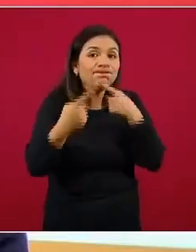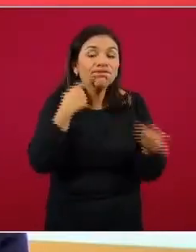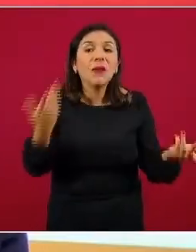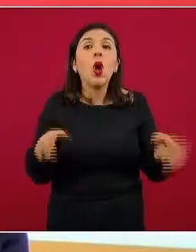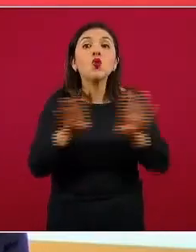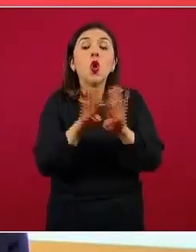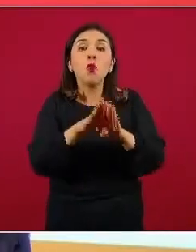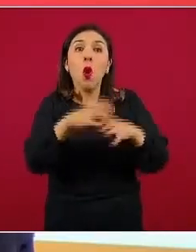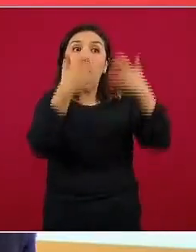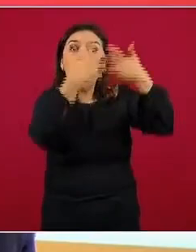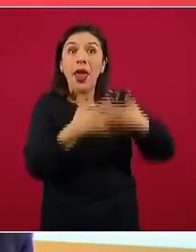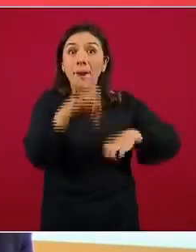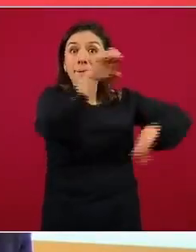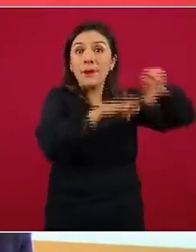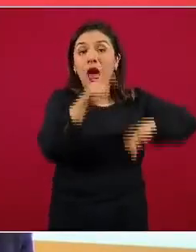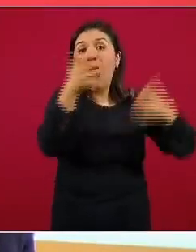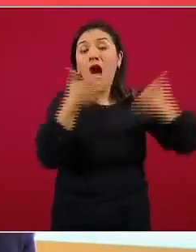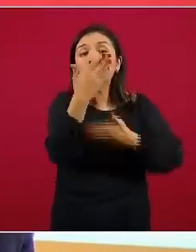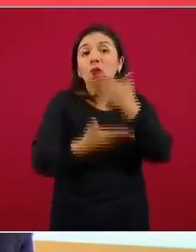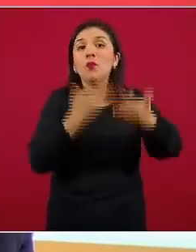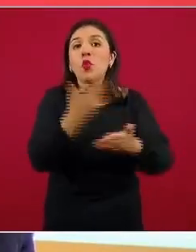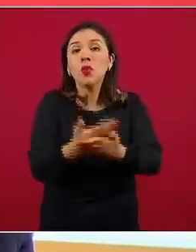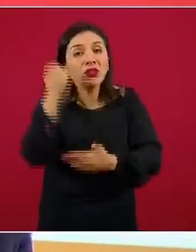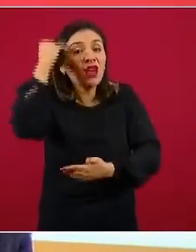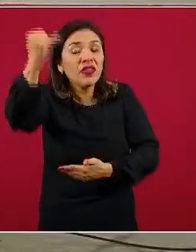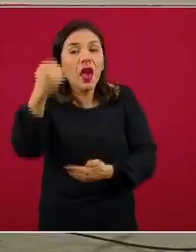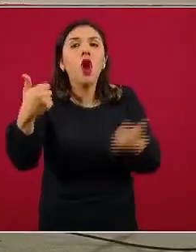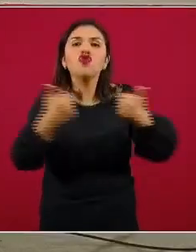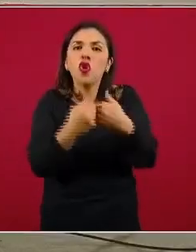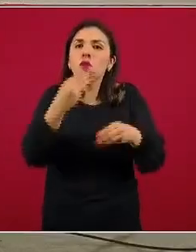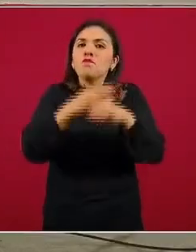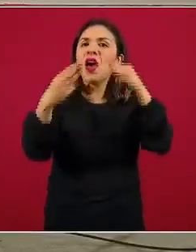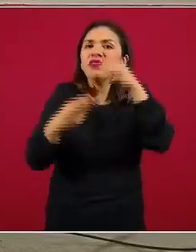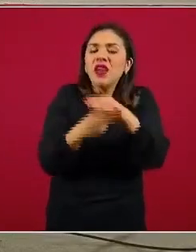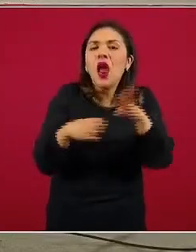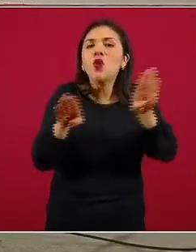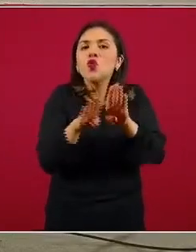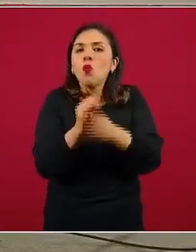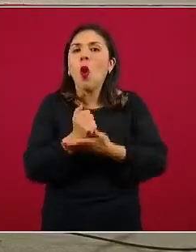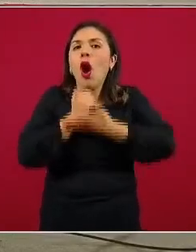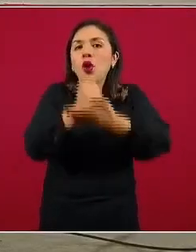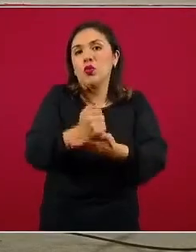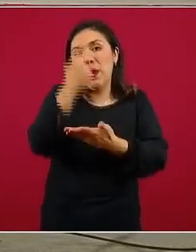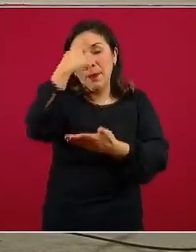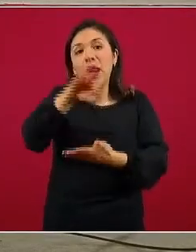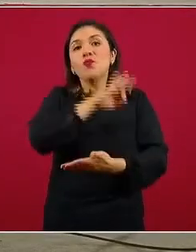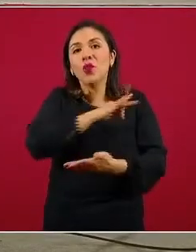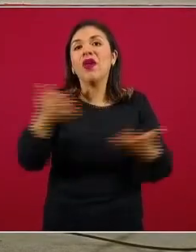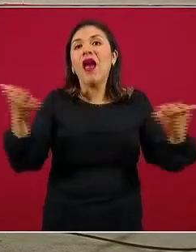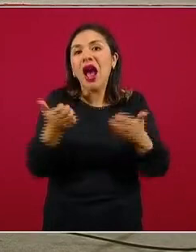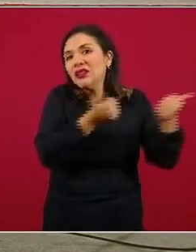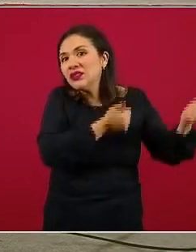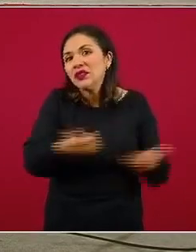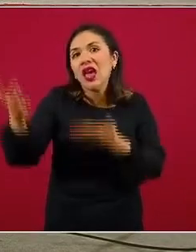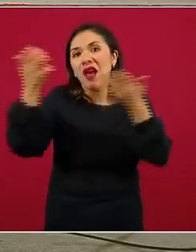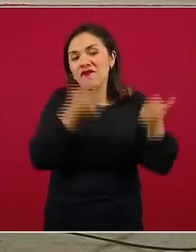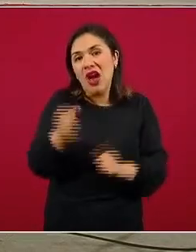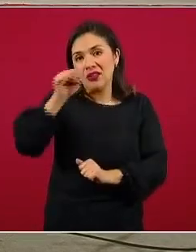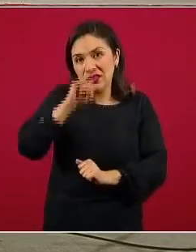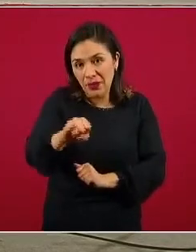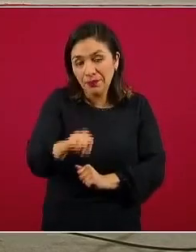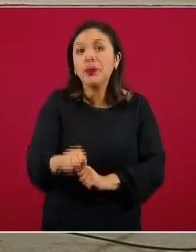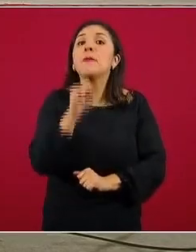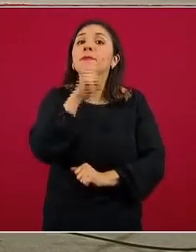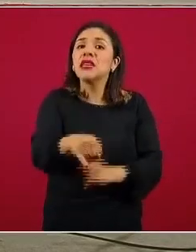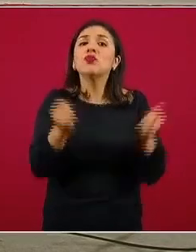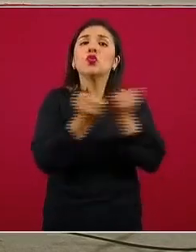que la misma empresa está proponiendo con herramientas y con insumos que pudieran favorecer esta distribución y a la